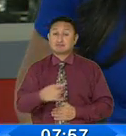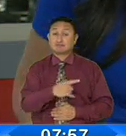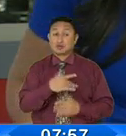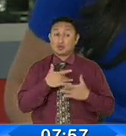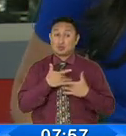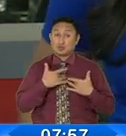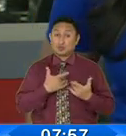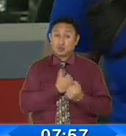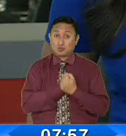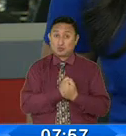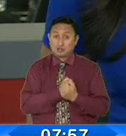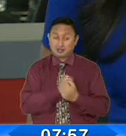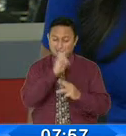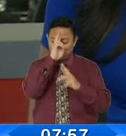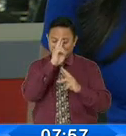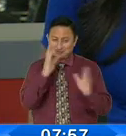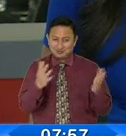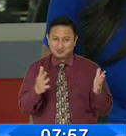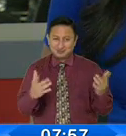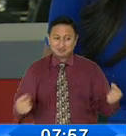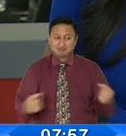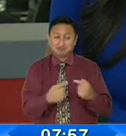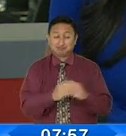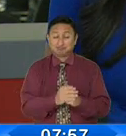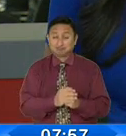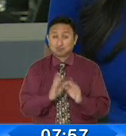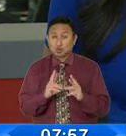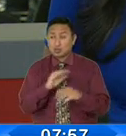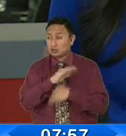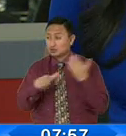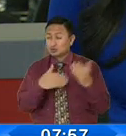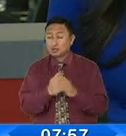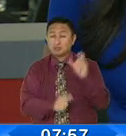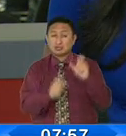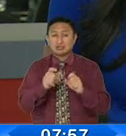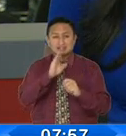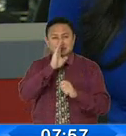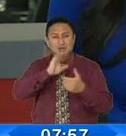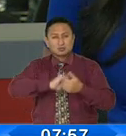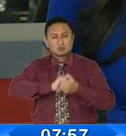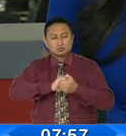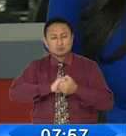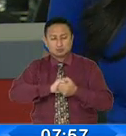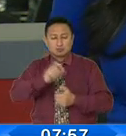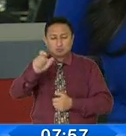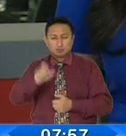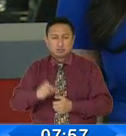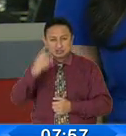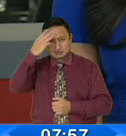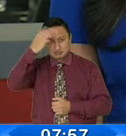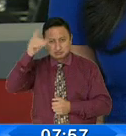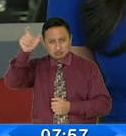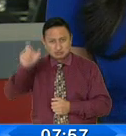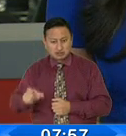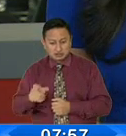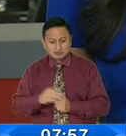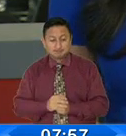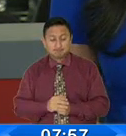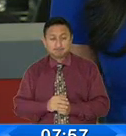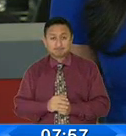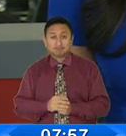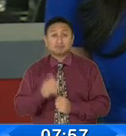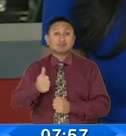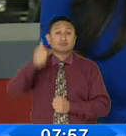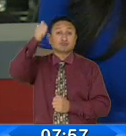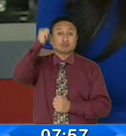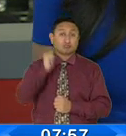de Carmen y esperamos también que existan en todas las personas esa solidaridad con aquellas personas migrantes. Y a propósito que el día de ayer